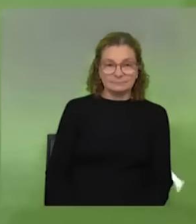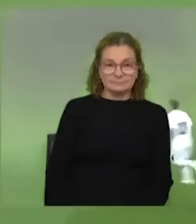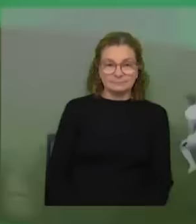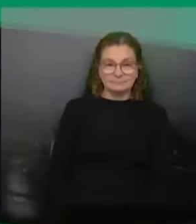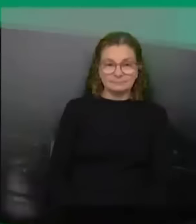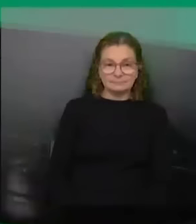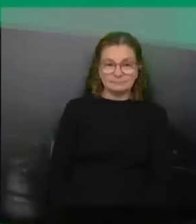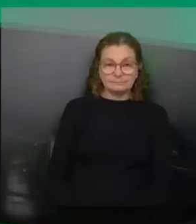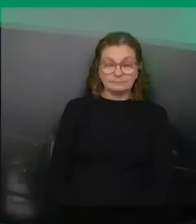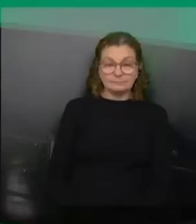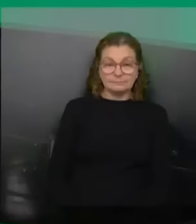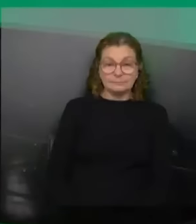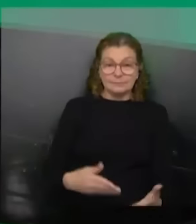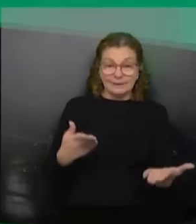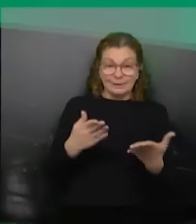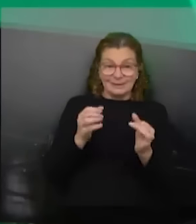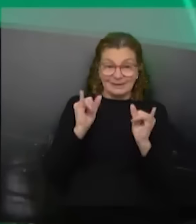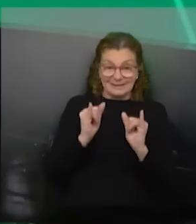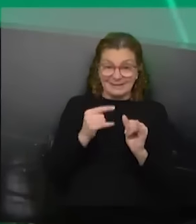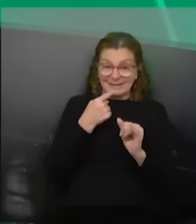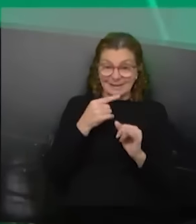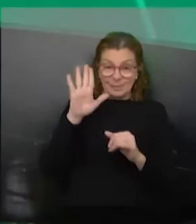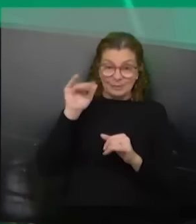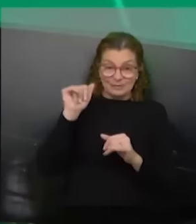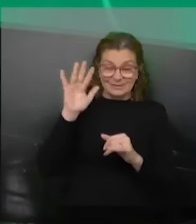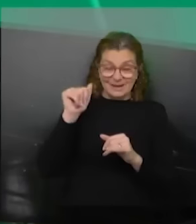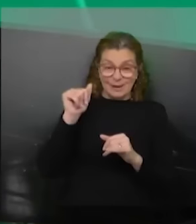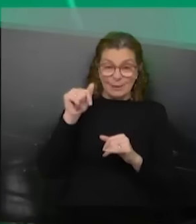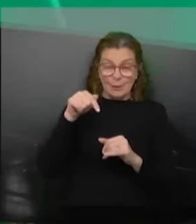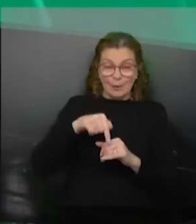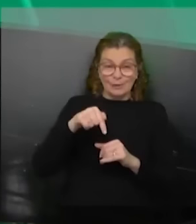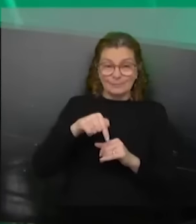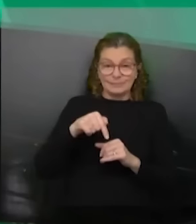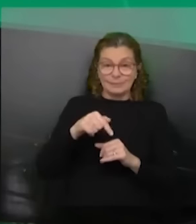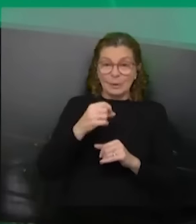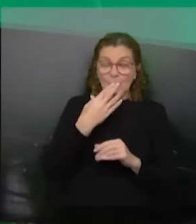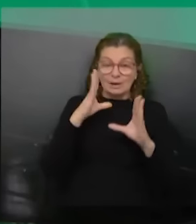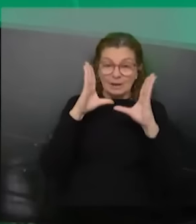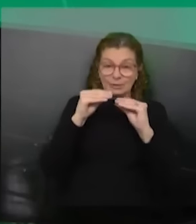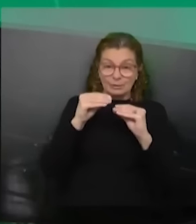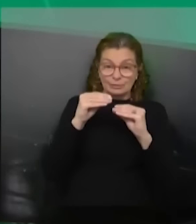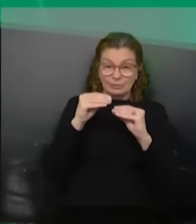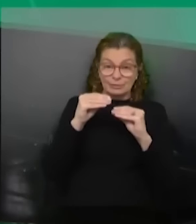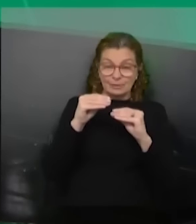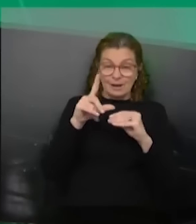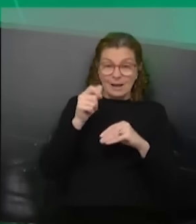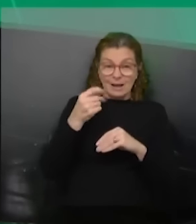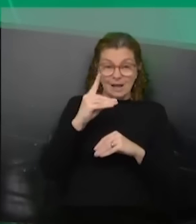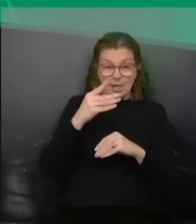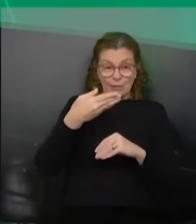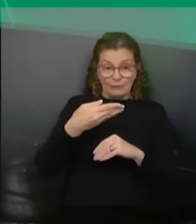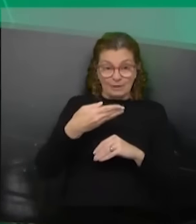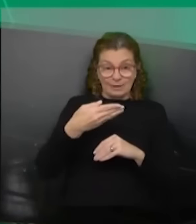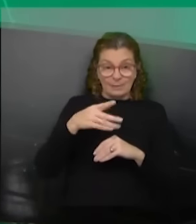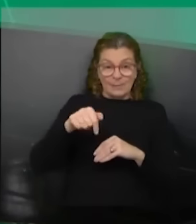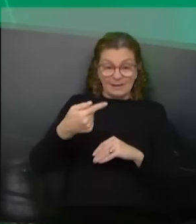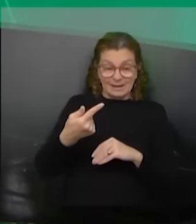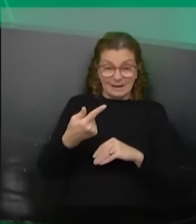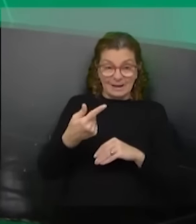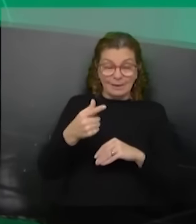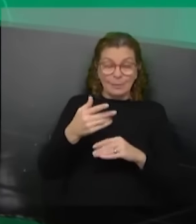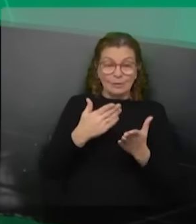convocados y ahora sí decimos chao hast hasta aquí vamos hoy Así que que tengan buenas noches Nos quedan con lado B claro llega lado B mañana